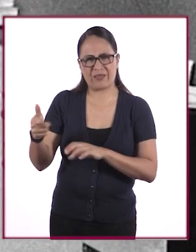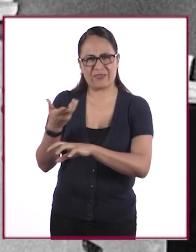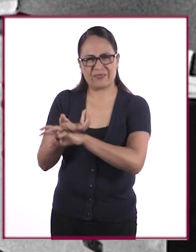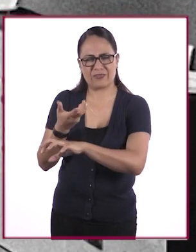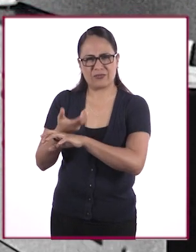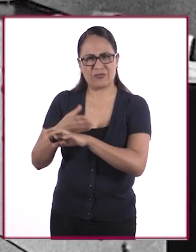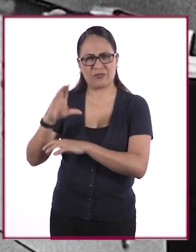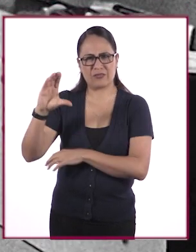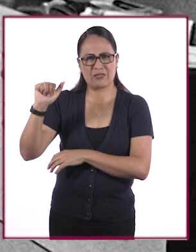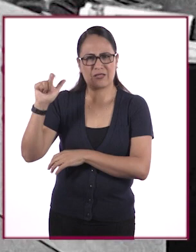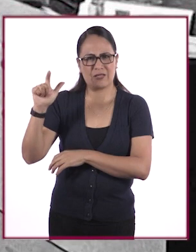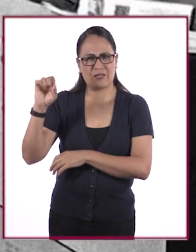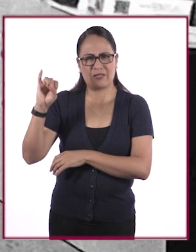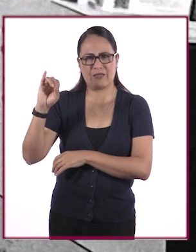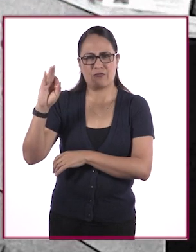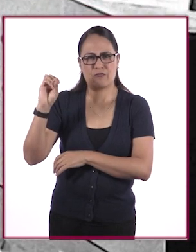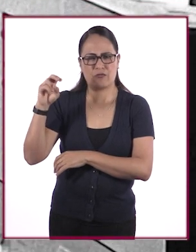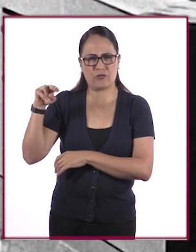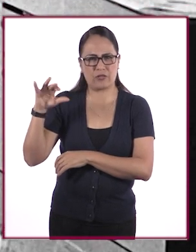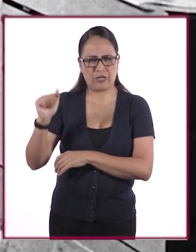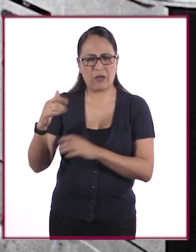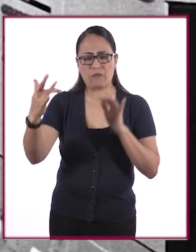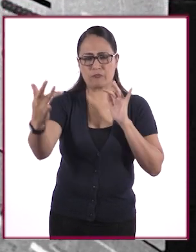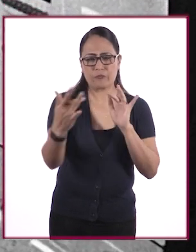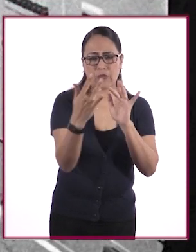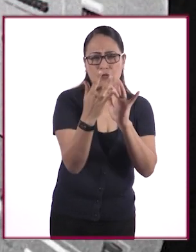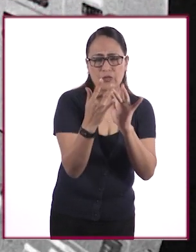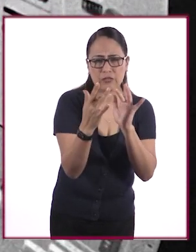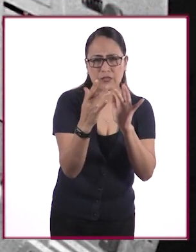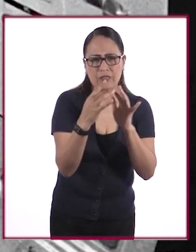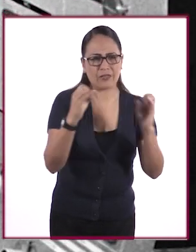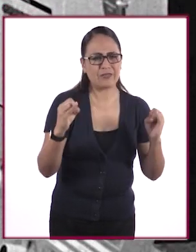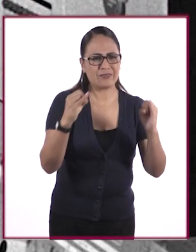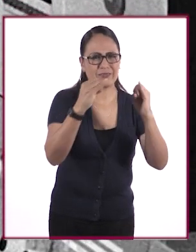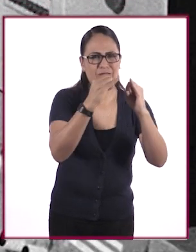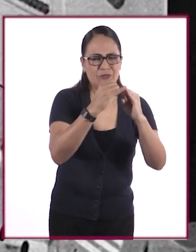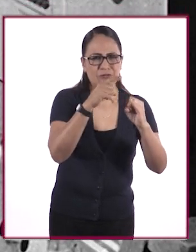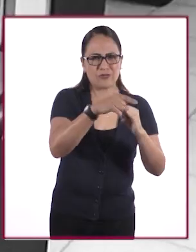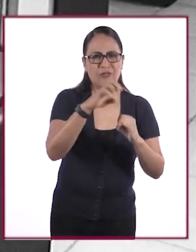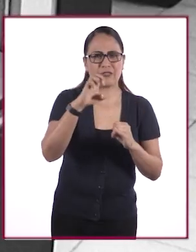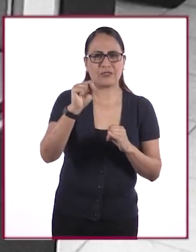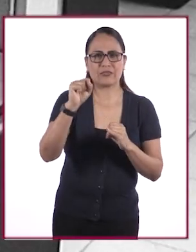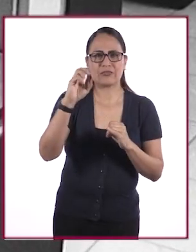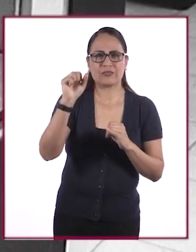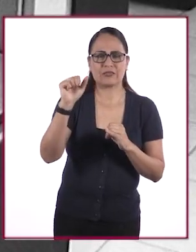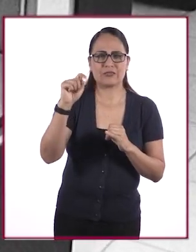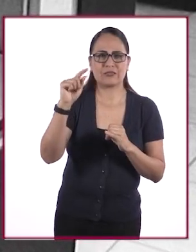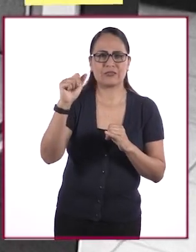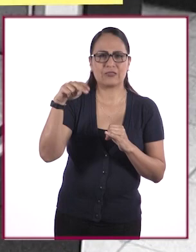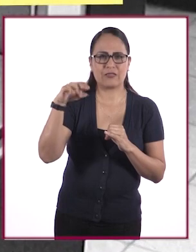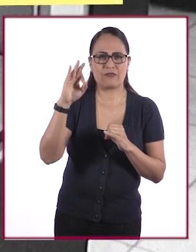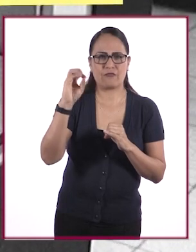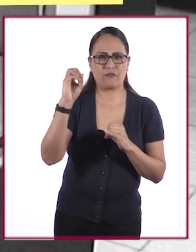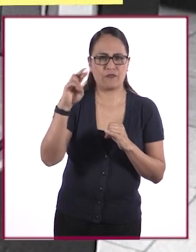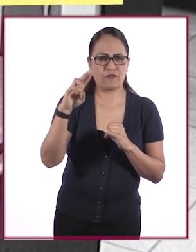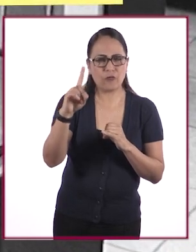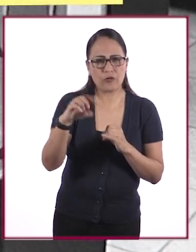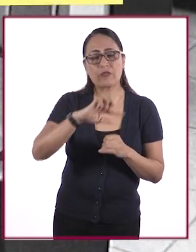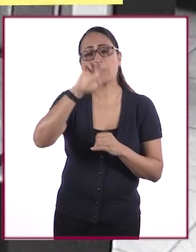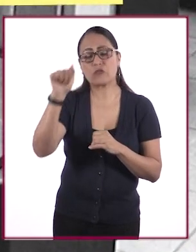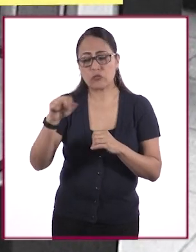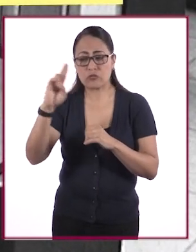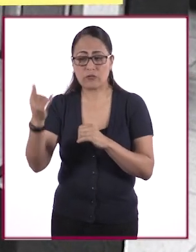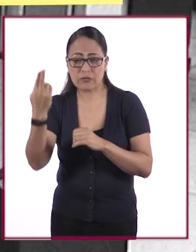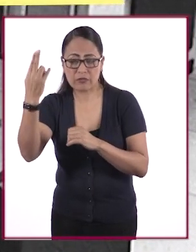California fue conectada exitosamente con otra del Instituto de Investigación de Stanford. Poco después, más universidades se sumaron a